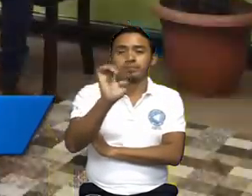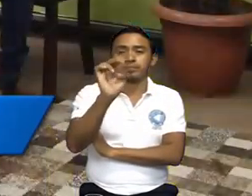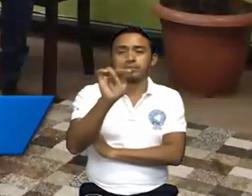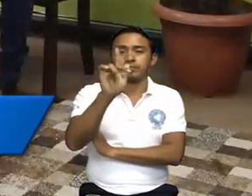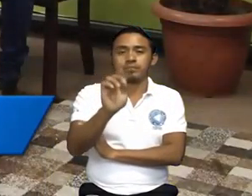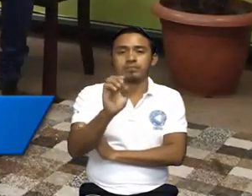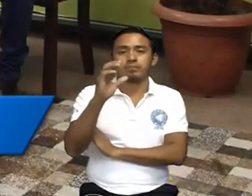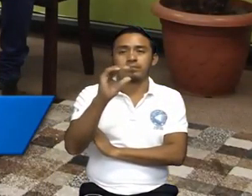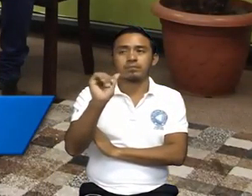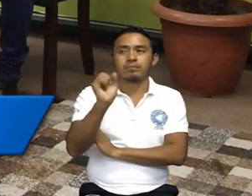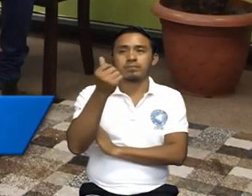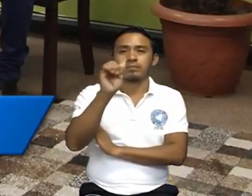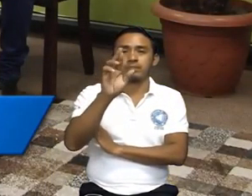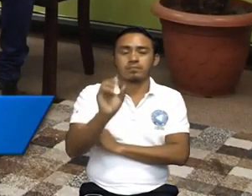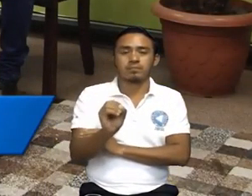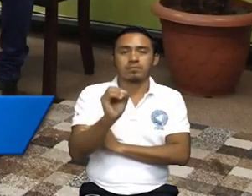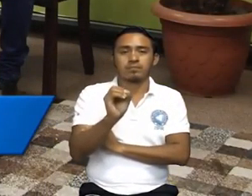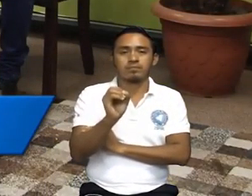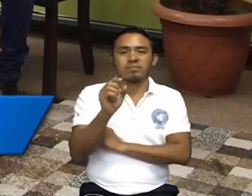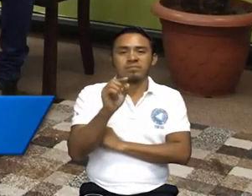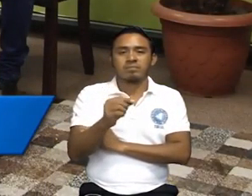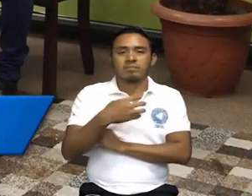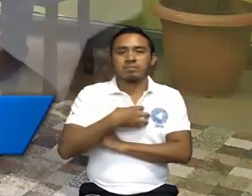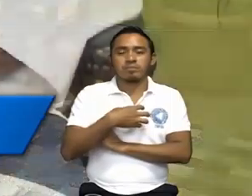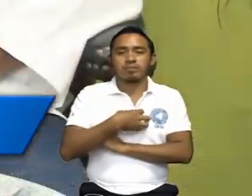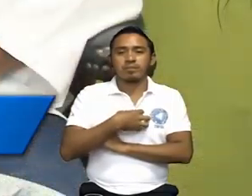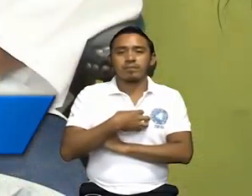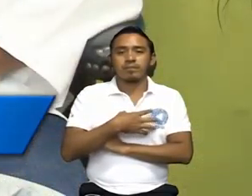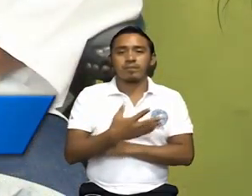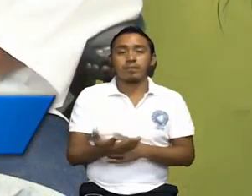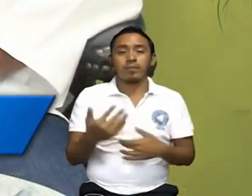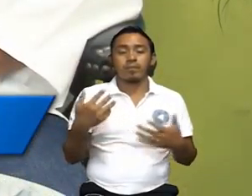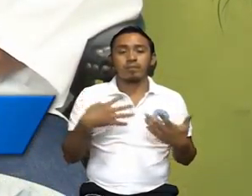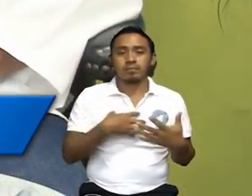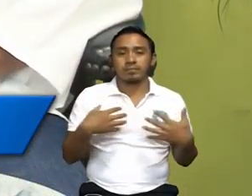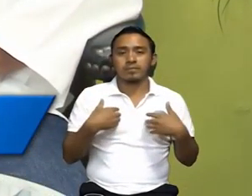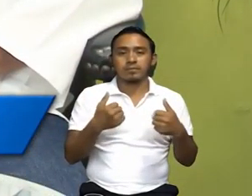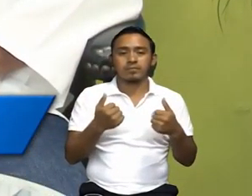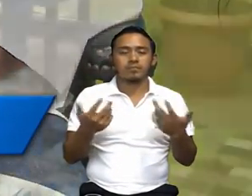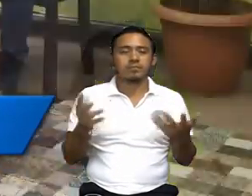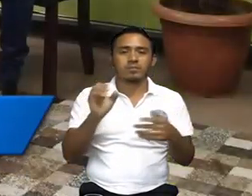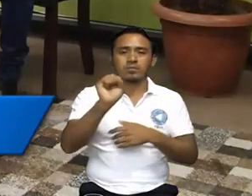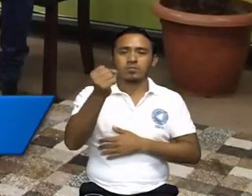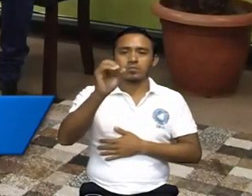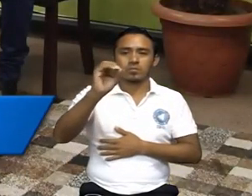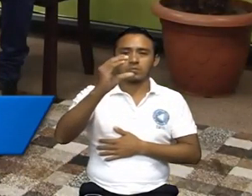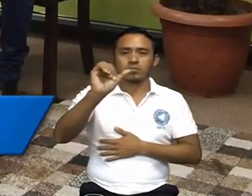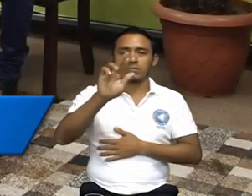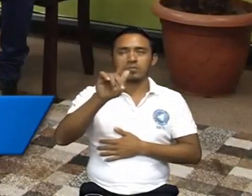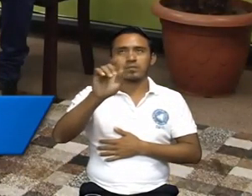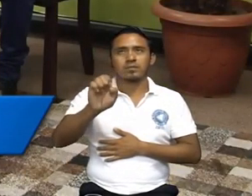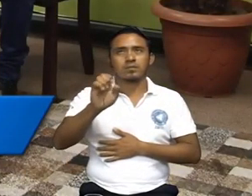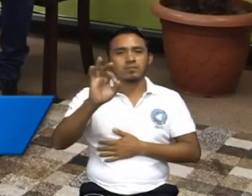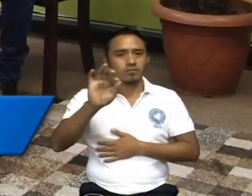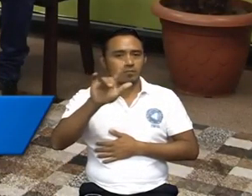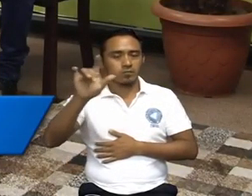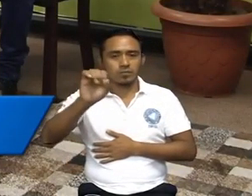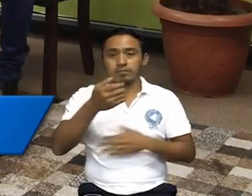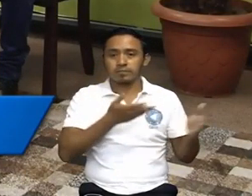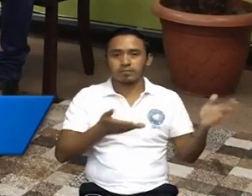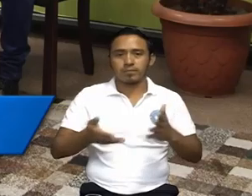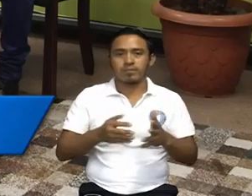es parte del equipo médico del Centro de Salud Sócrates Flores, ubicado en el distrito número 2 de Managua. Bienvenido,